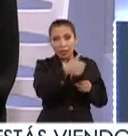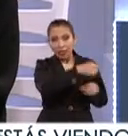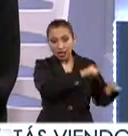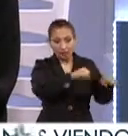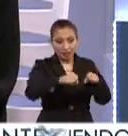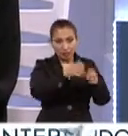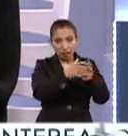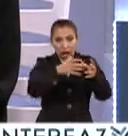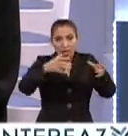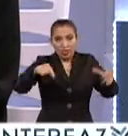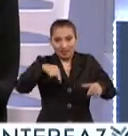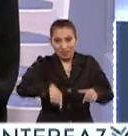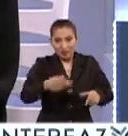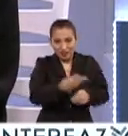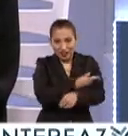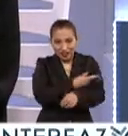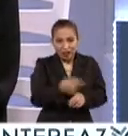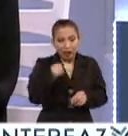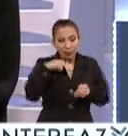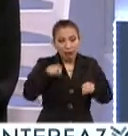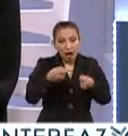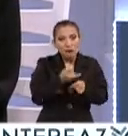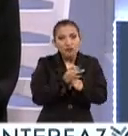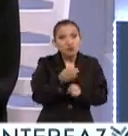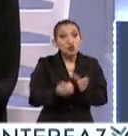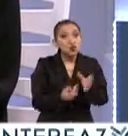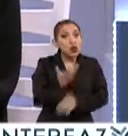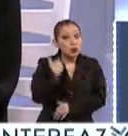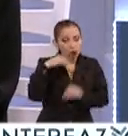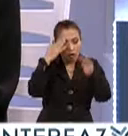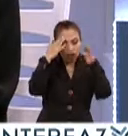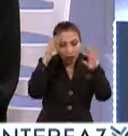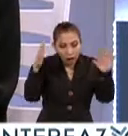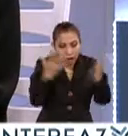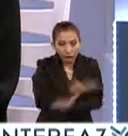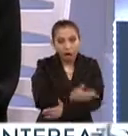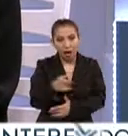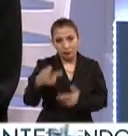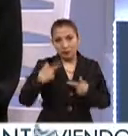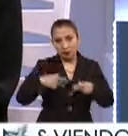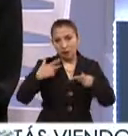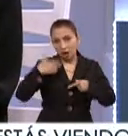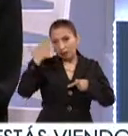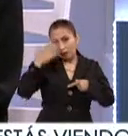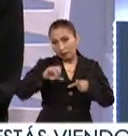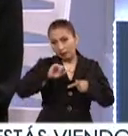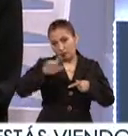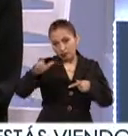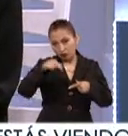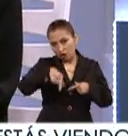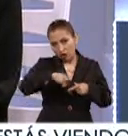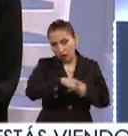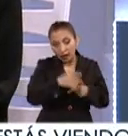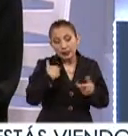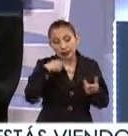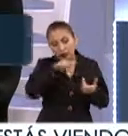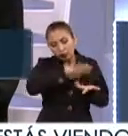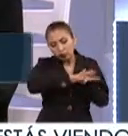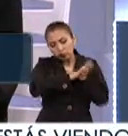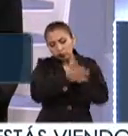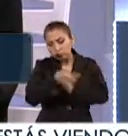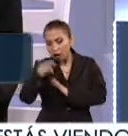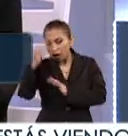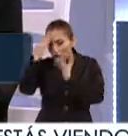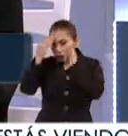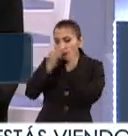los sismos grandes que tenemos brinda nueva información y nuevo conocimiento a la comunidad sismológica, y eso eventualmente se traduce